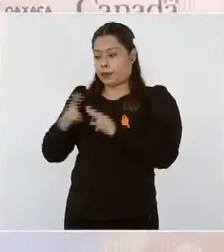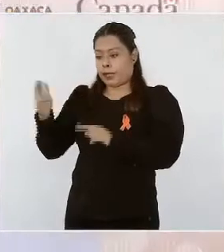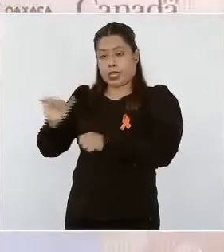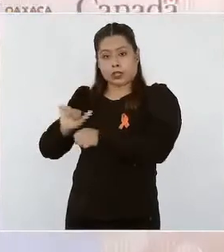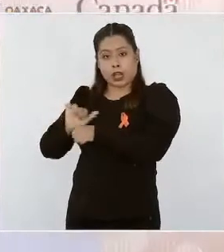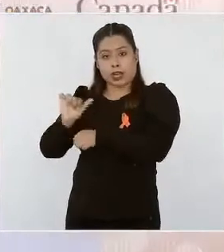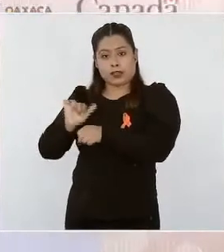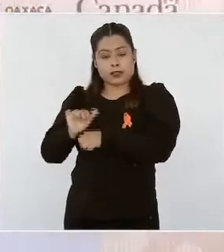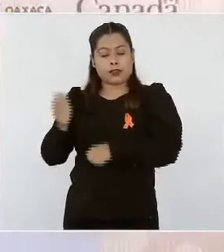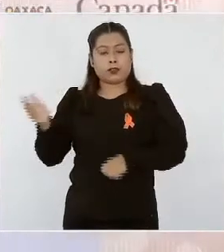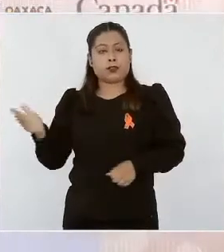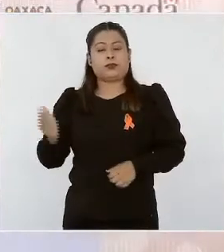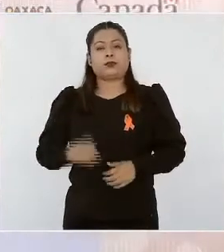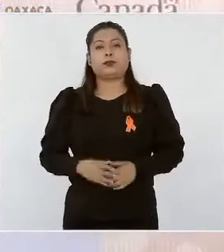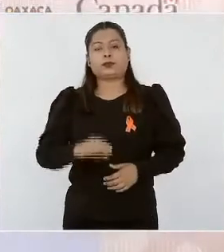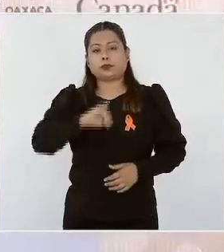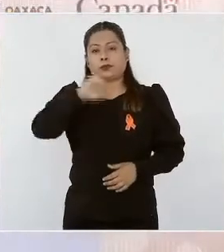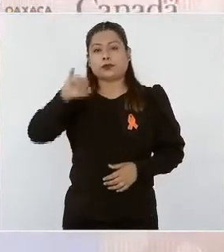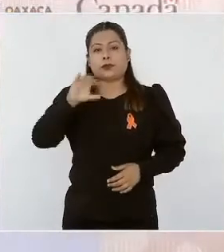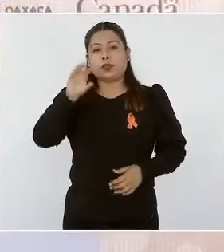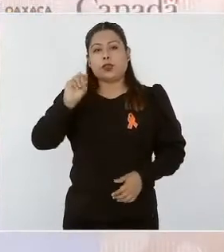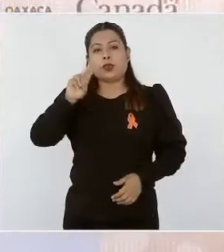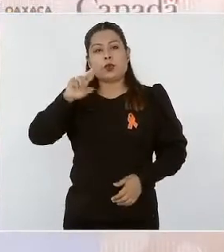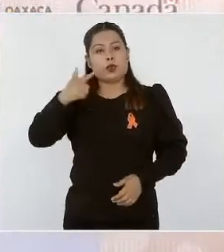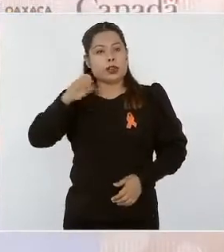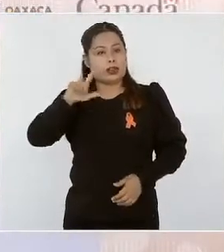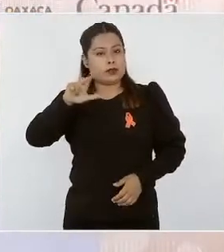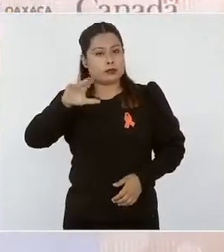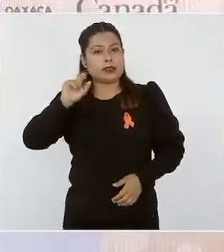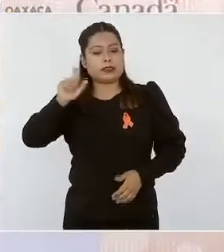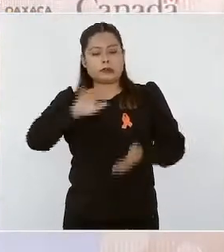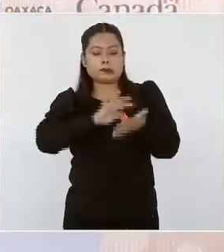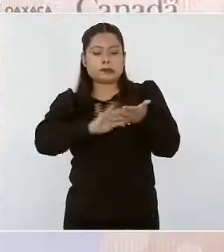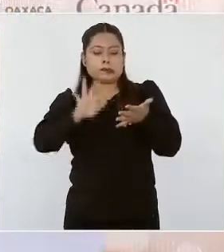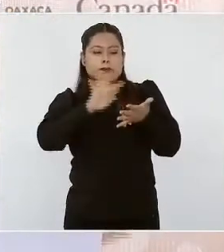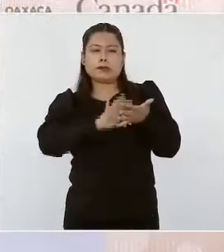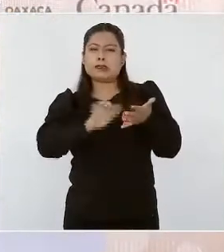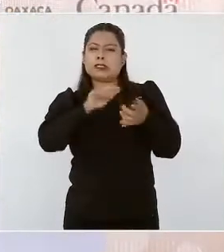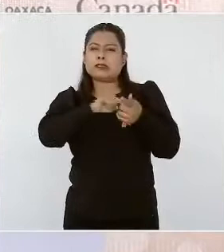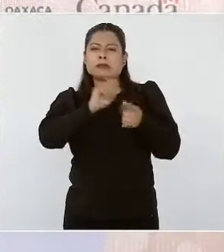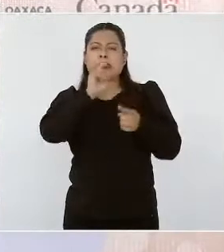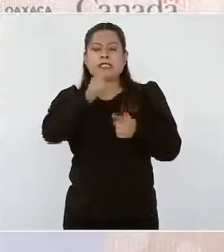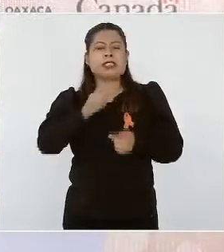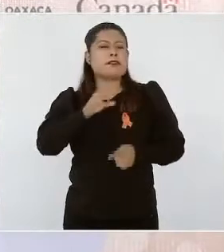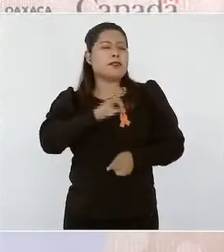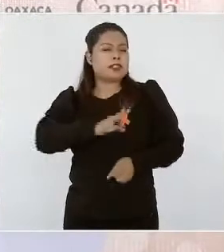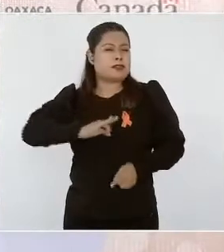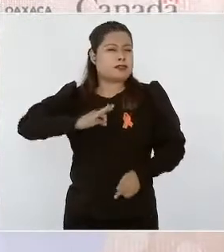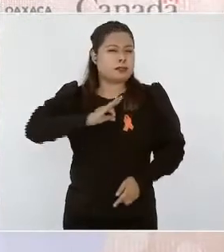argentino Jorge Luis Borges, la lectura es sinónimo de felicidad,